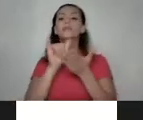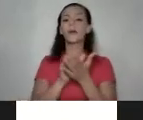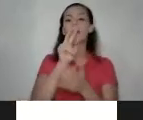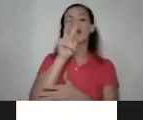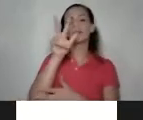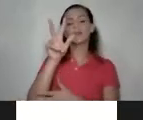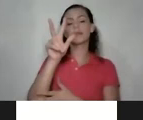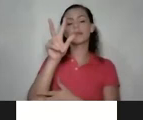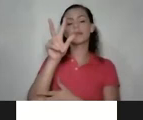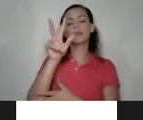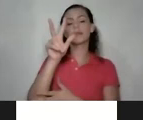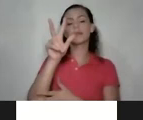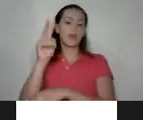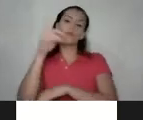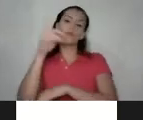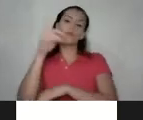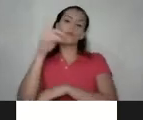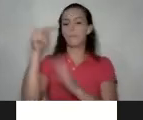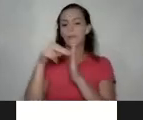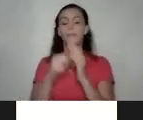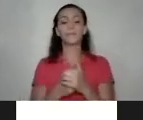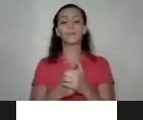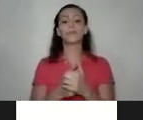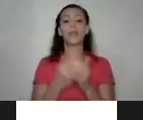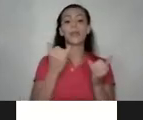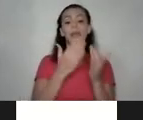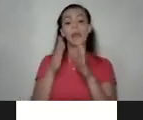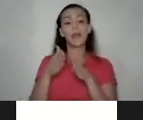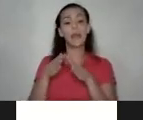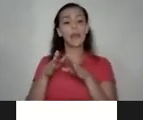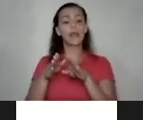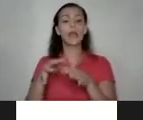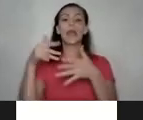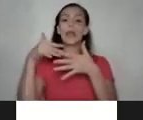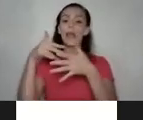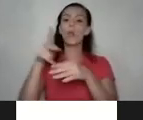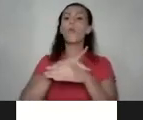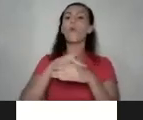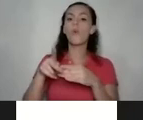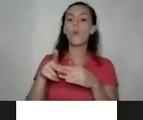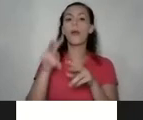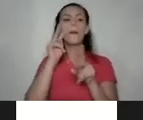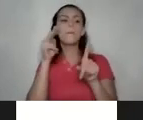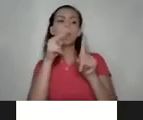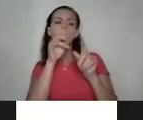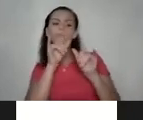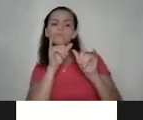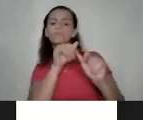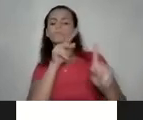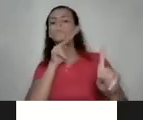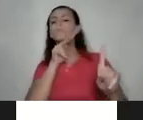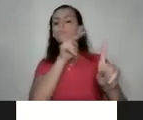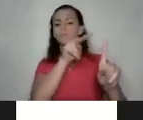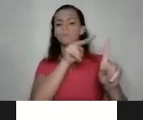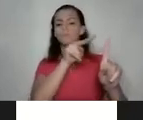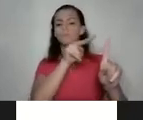2020 llevemos a la par de nuestros estudios profesionales la mirada puesta en todo aquello